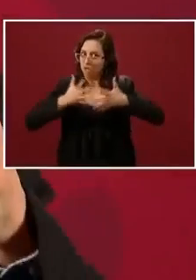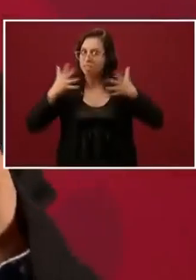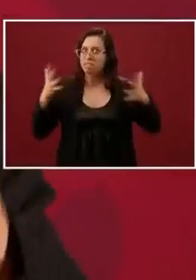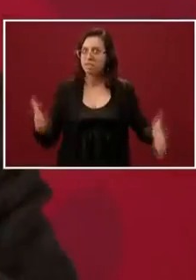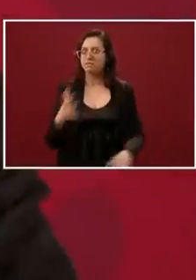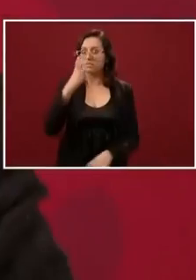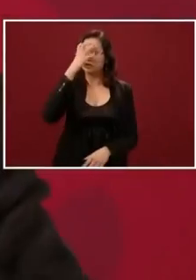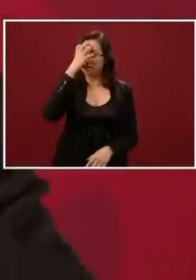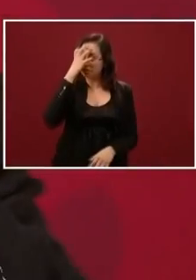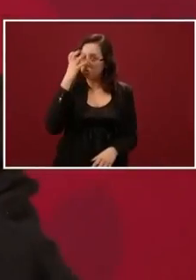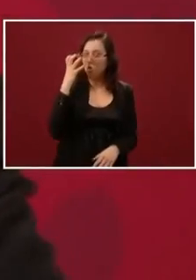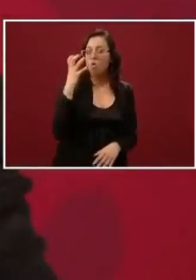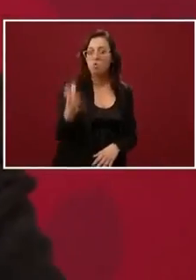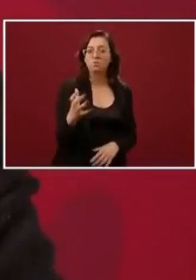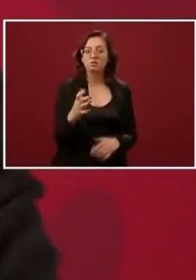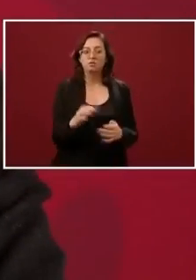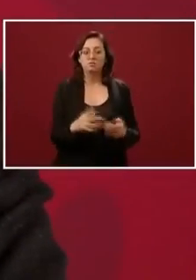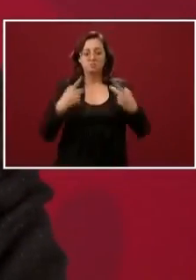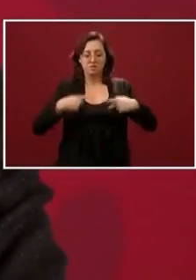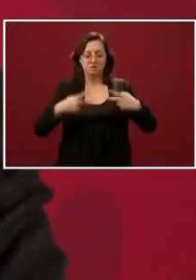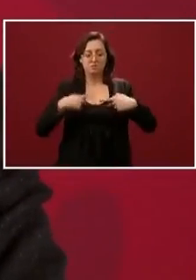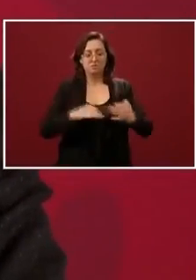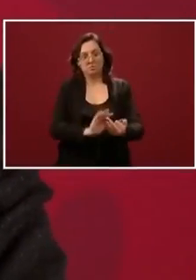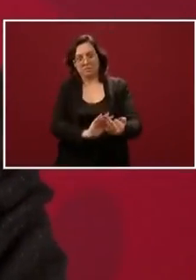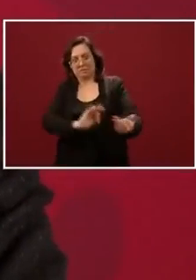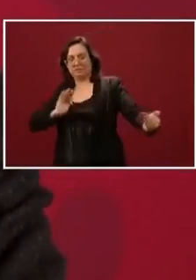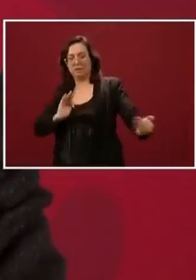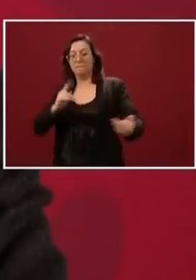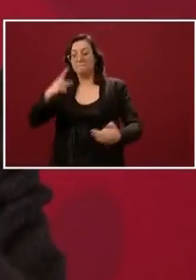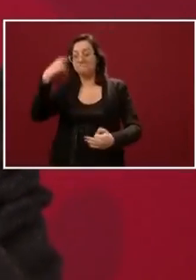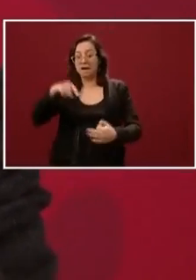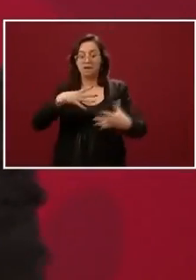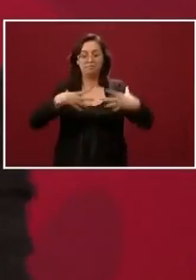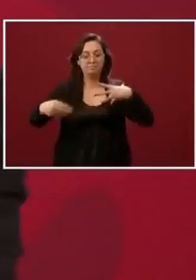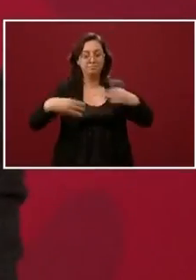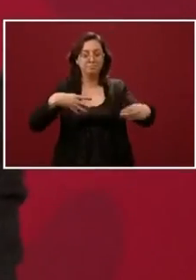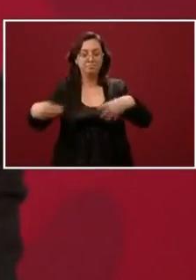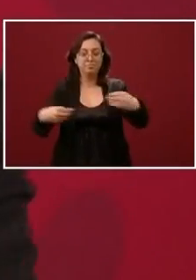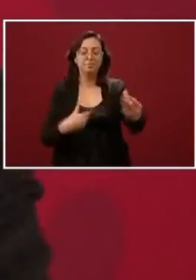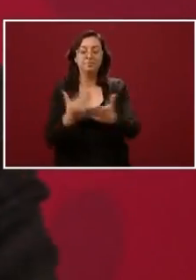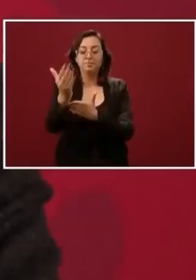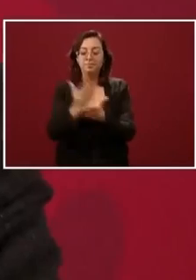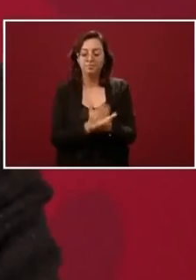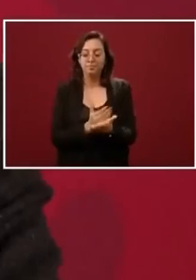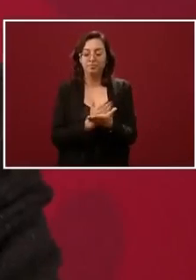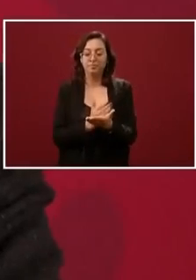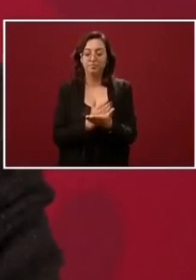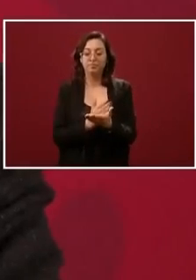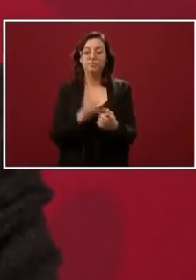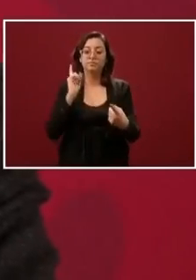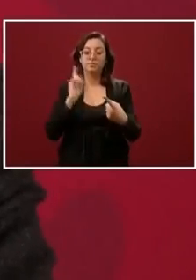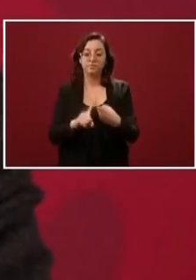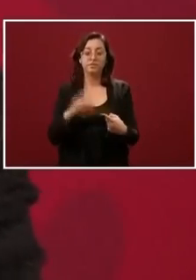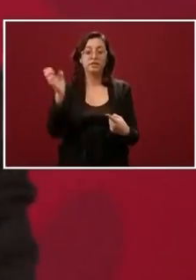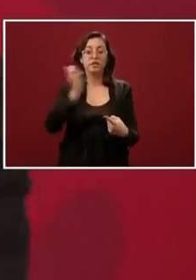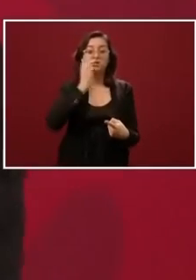mayor, sobre la reducción de la velocidad de transmisión. En el caso del calendario